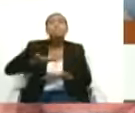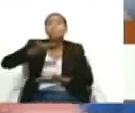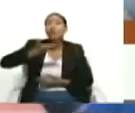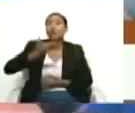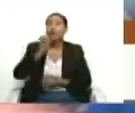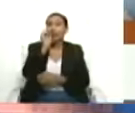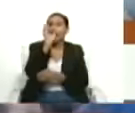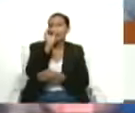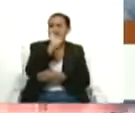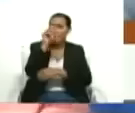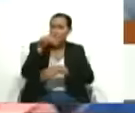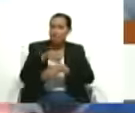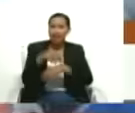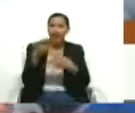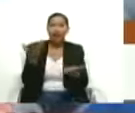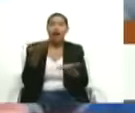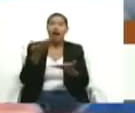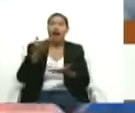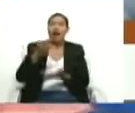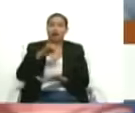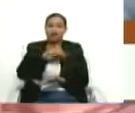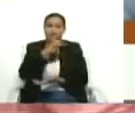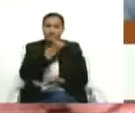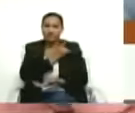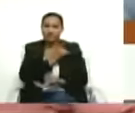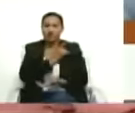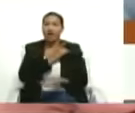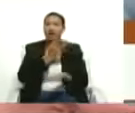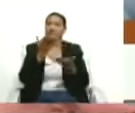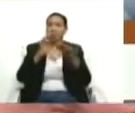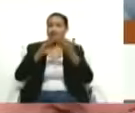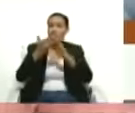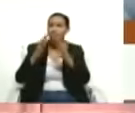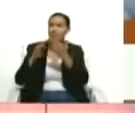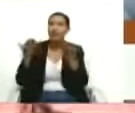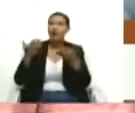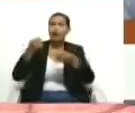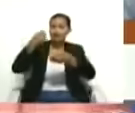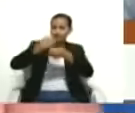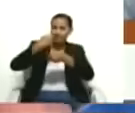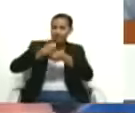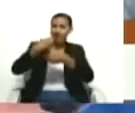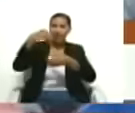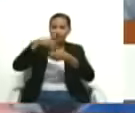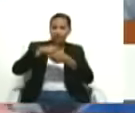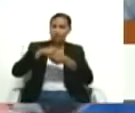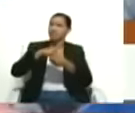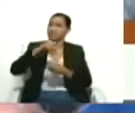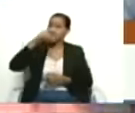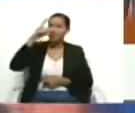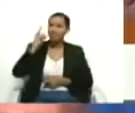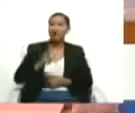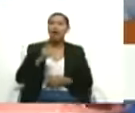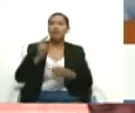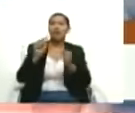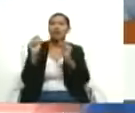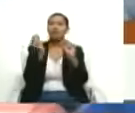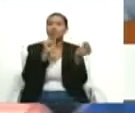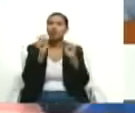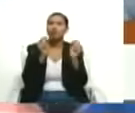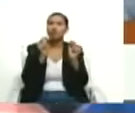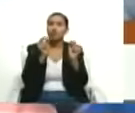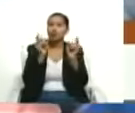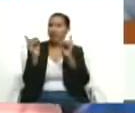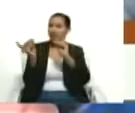las comunidades, en las universidades, en nuestros sitios de trabajo, que emane la discusión. No le tengamos miedo